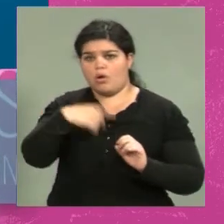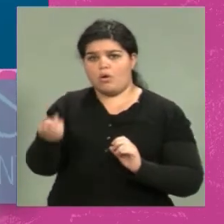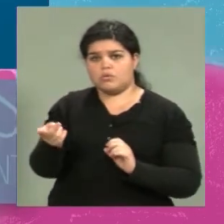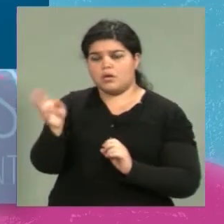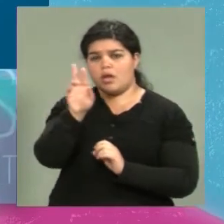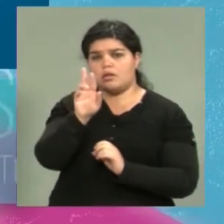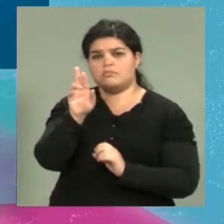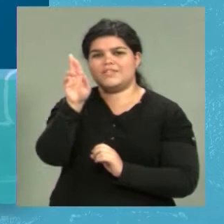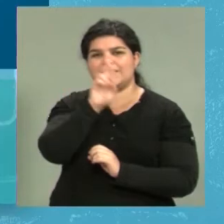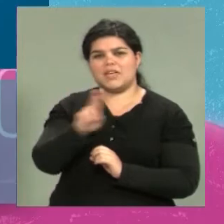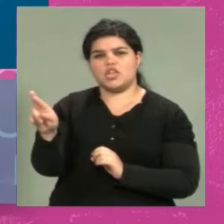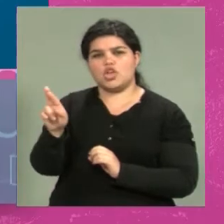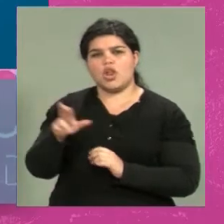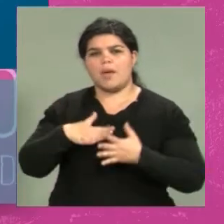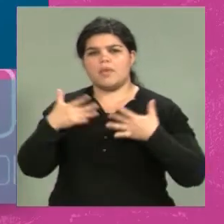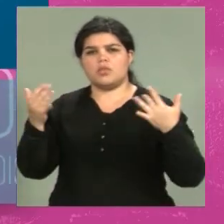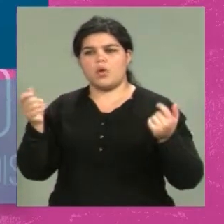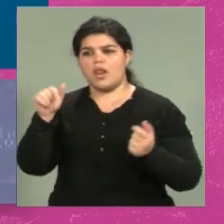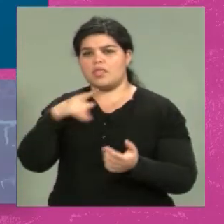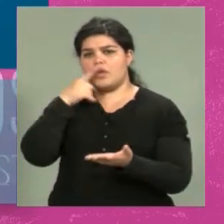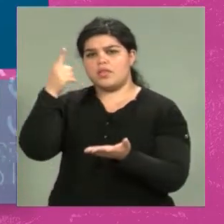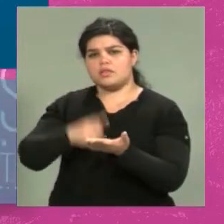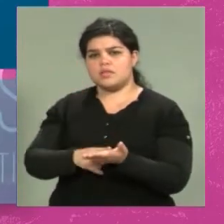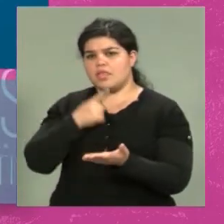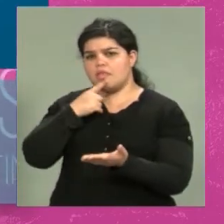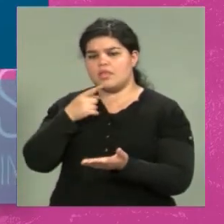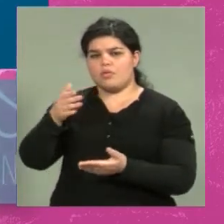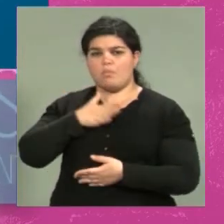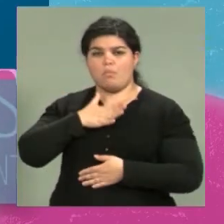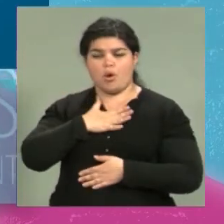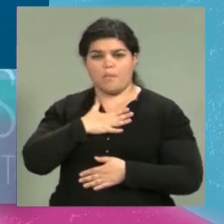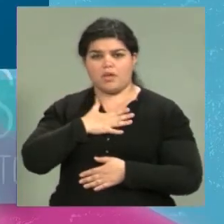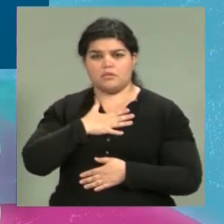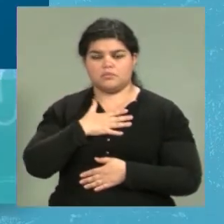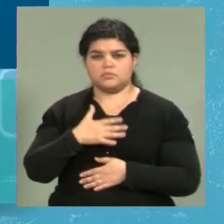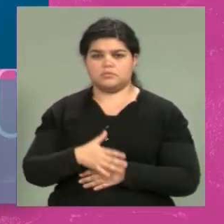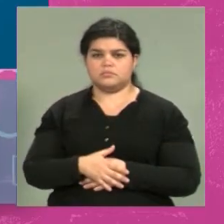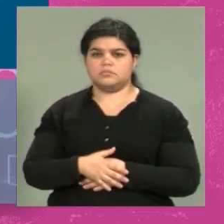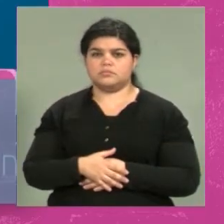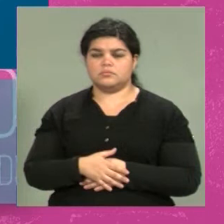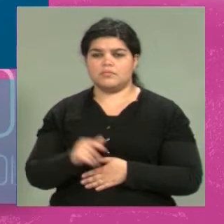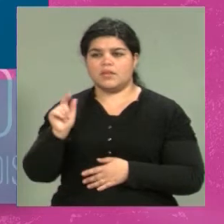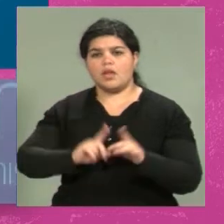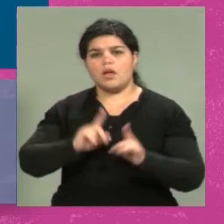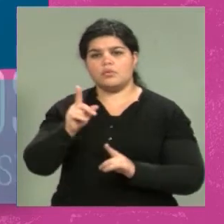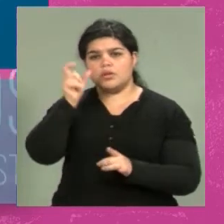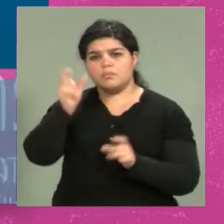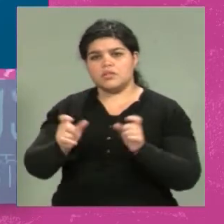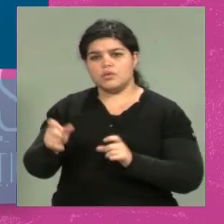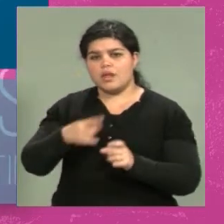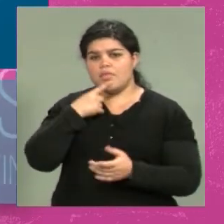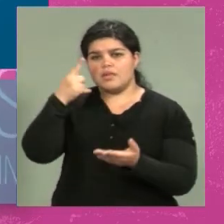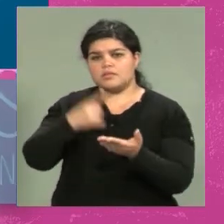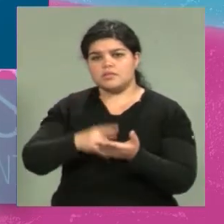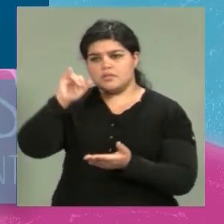religiosa, que bueno, esto tiene que ver con las decisiones personales. Digamos, hay personas que elegirán que se les aplique la